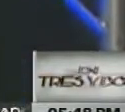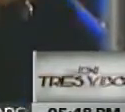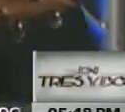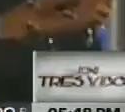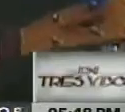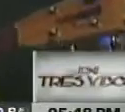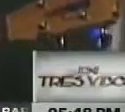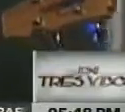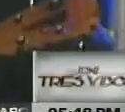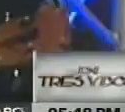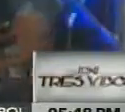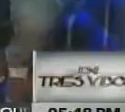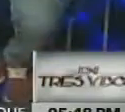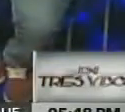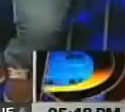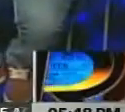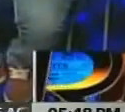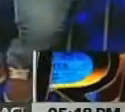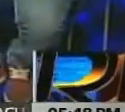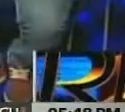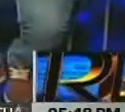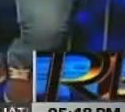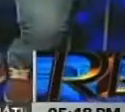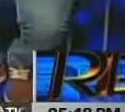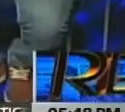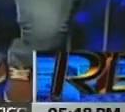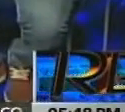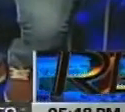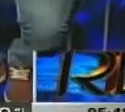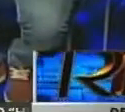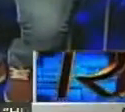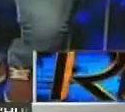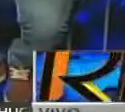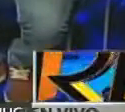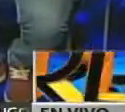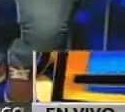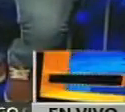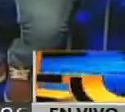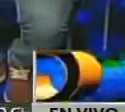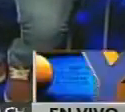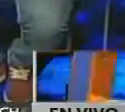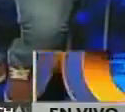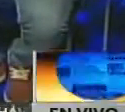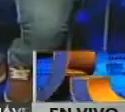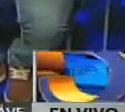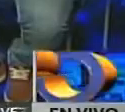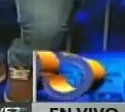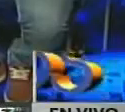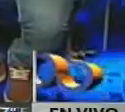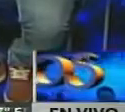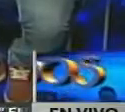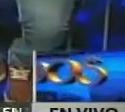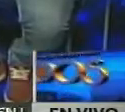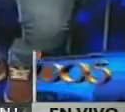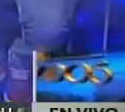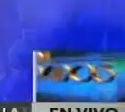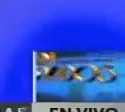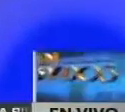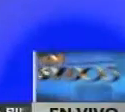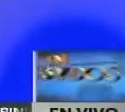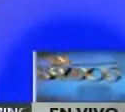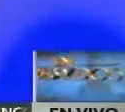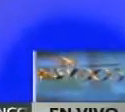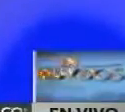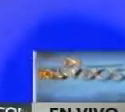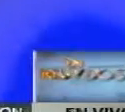florecer. Así. Muchísimas gracias y bueno, devolvemos este contacto, retornando con gran música e información, invitando